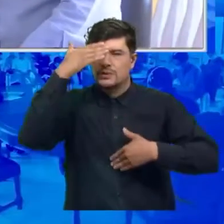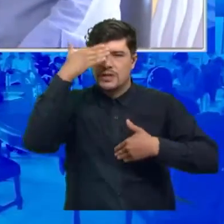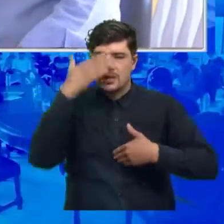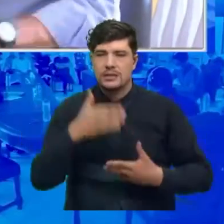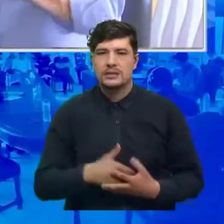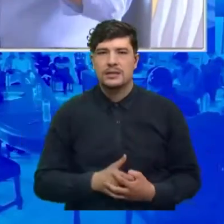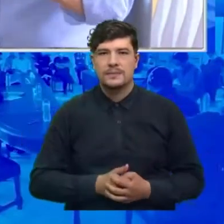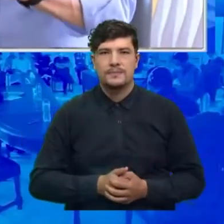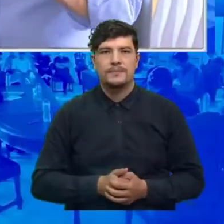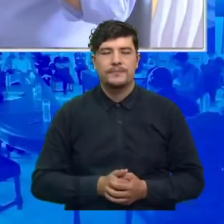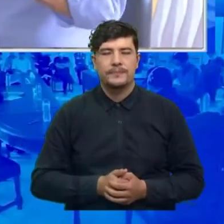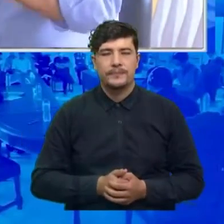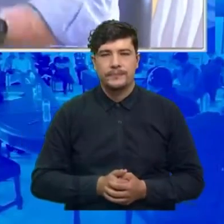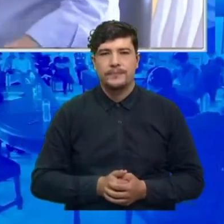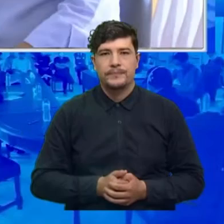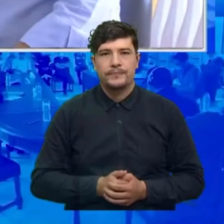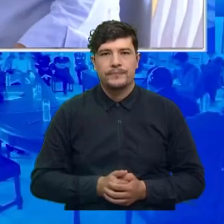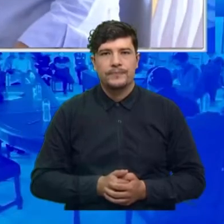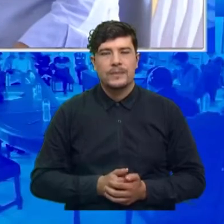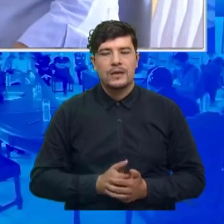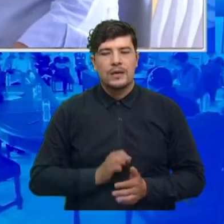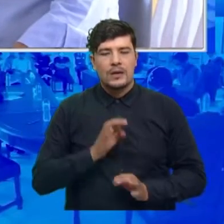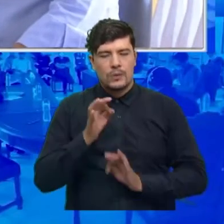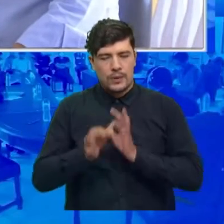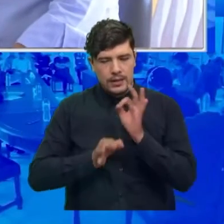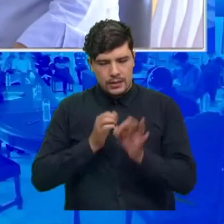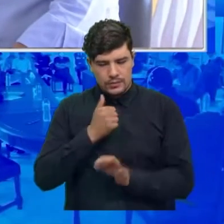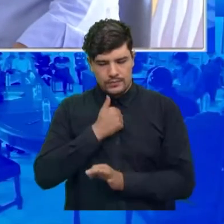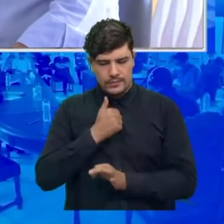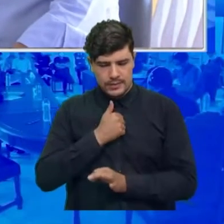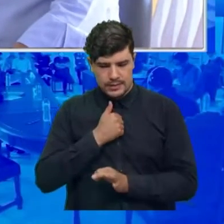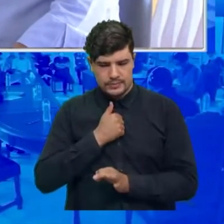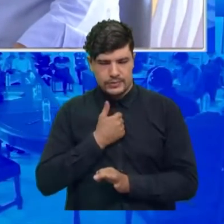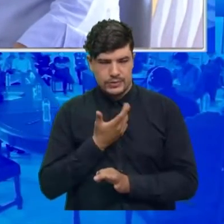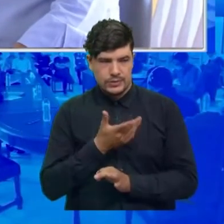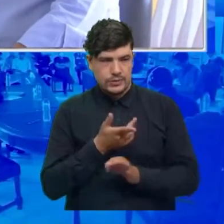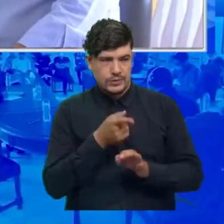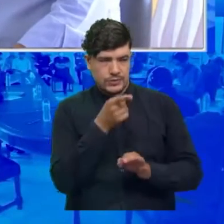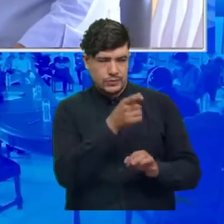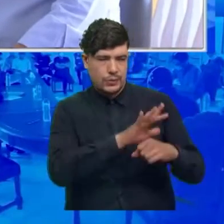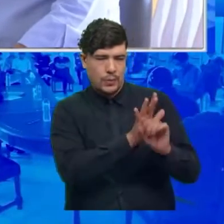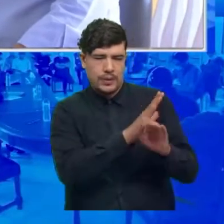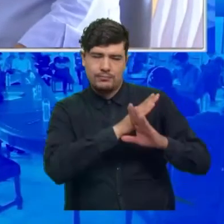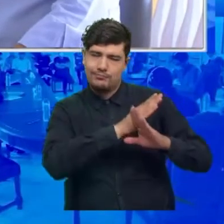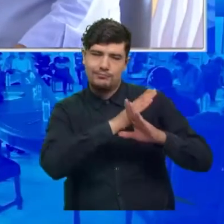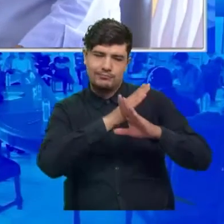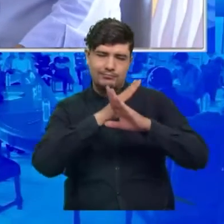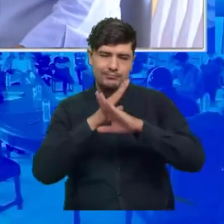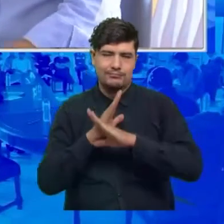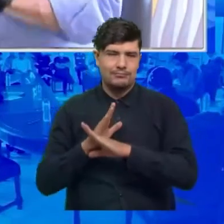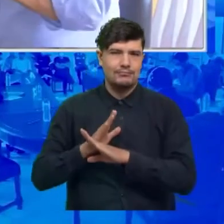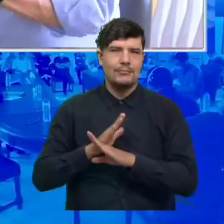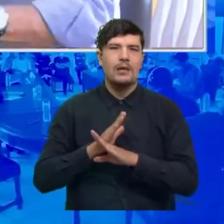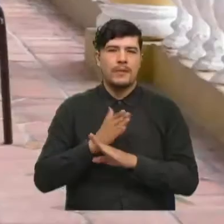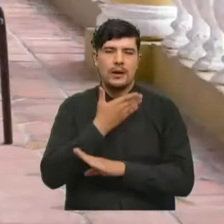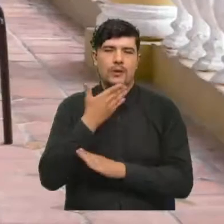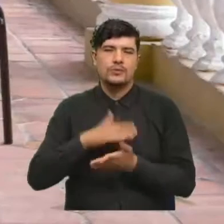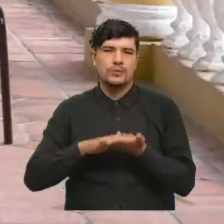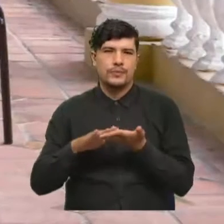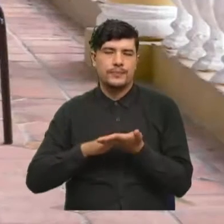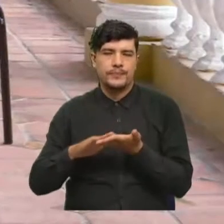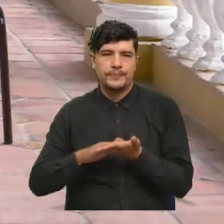nosotros nos protegemos nos cuidamos tratamos de evitar al máximo todo estos problemas yo creo que es la mejor solución pero hoy